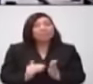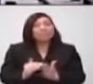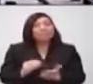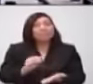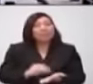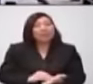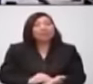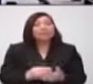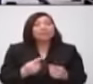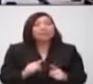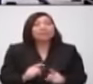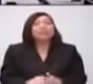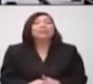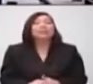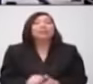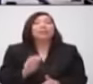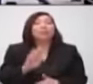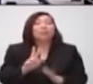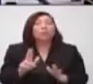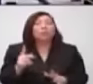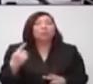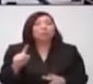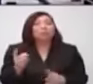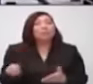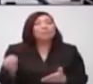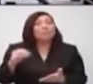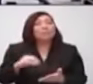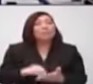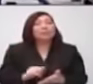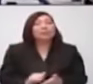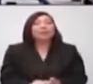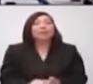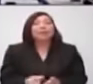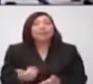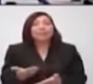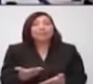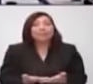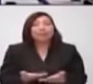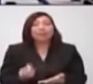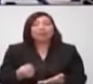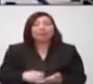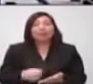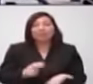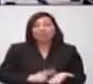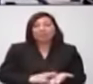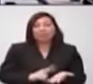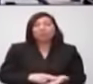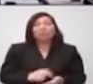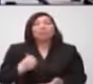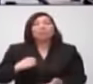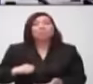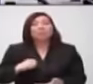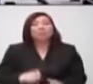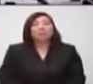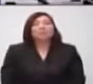recaudación permitió lograr 58 millones adicionales en la recaudación de ingresos tributarios de la